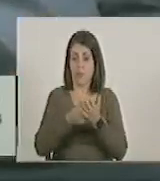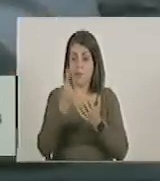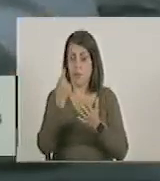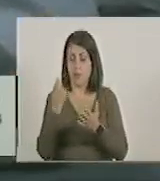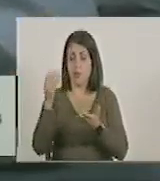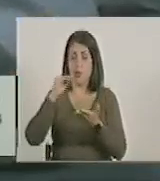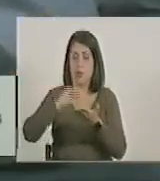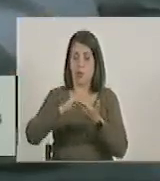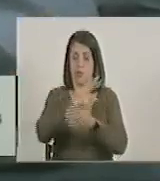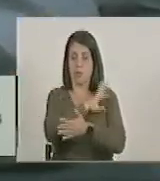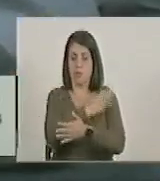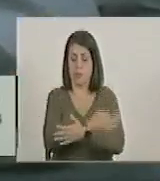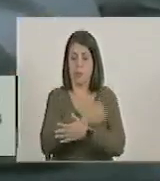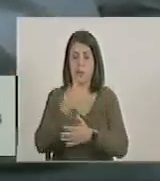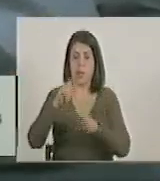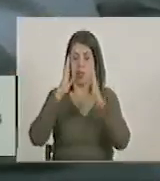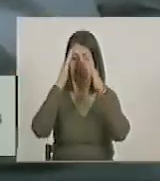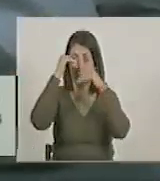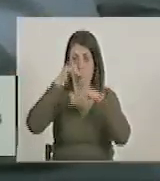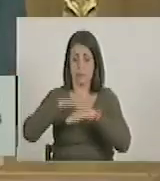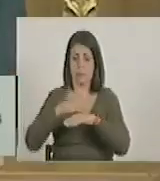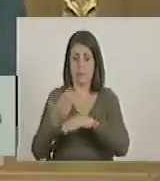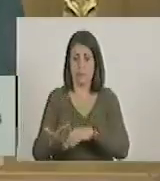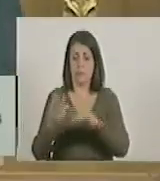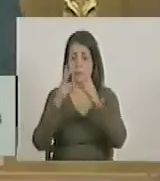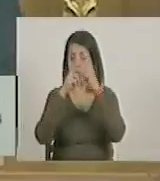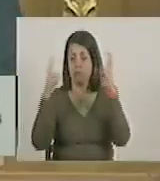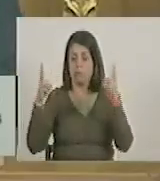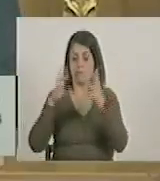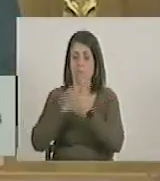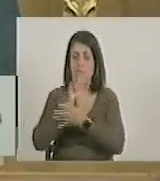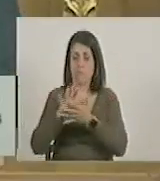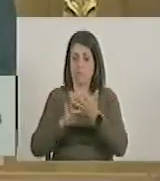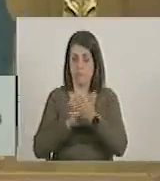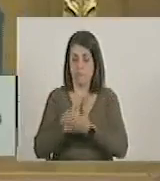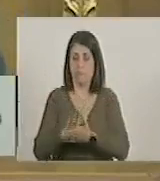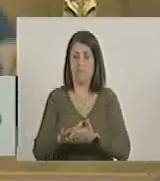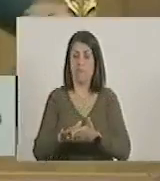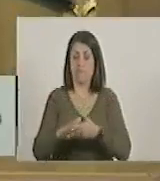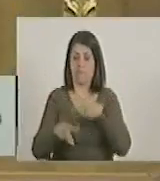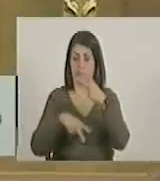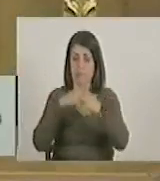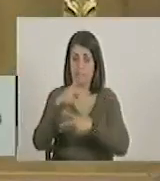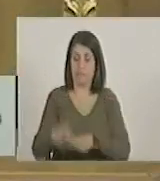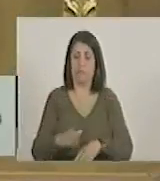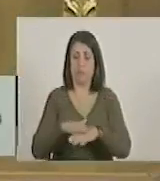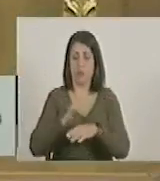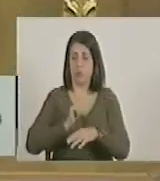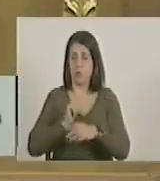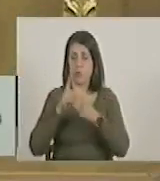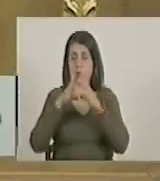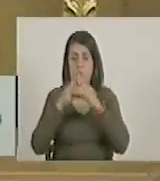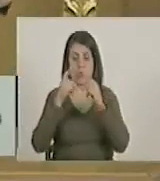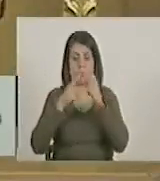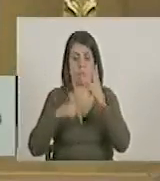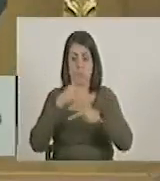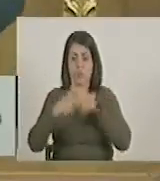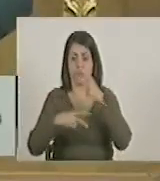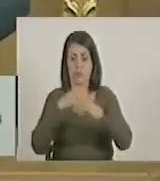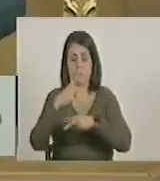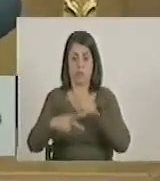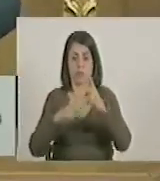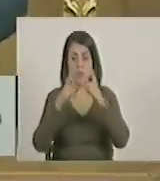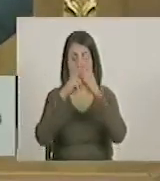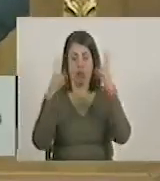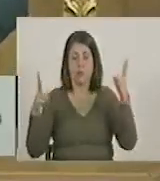que repotenciar, pero tenemos que atender a un tema que afecta ese proceso y afecta a cualquier otro proceso productivo, que es el